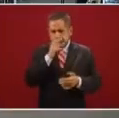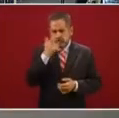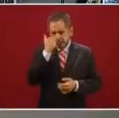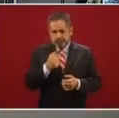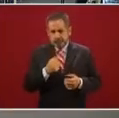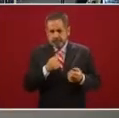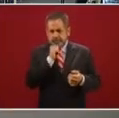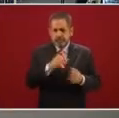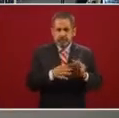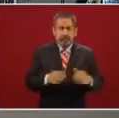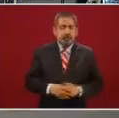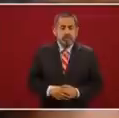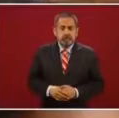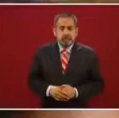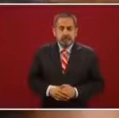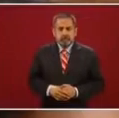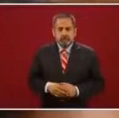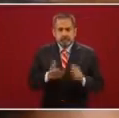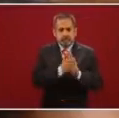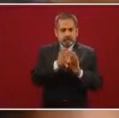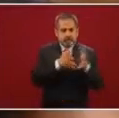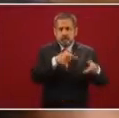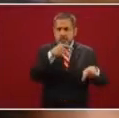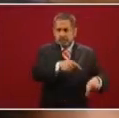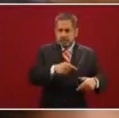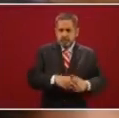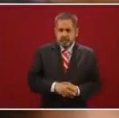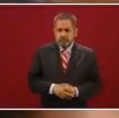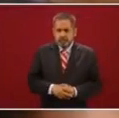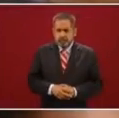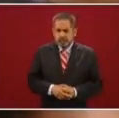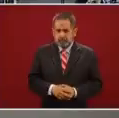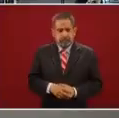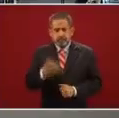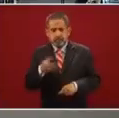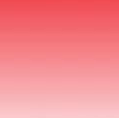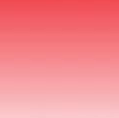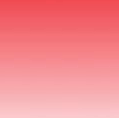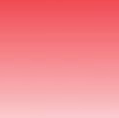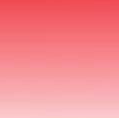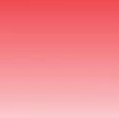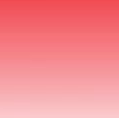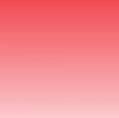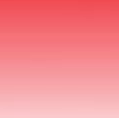varios detalles. Está ahí. ¿Perdón? Pero la construcción está ahí. Pero no está autorizado. O sea.